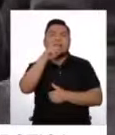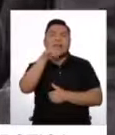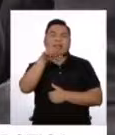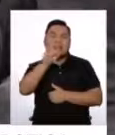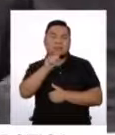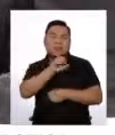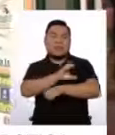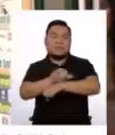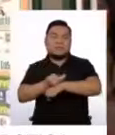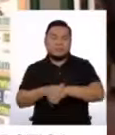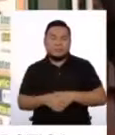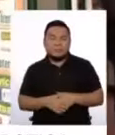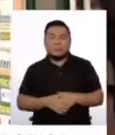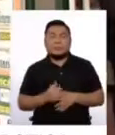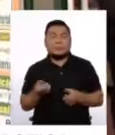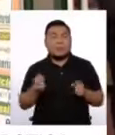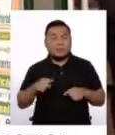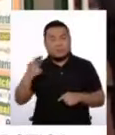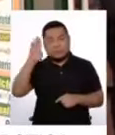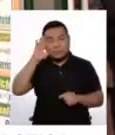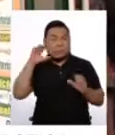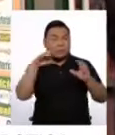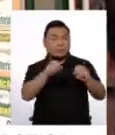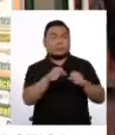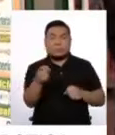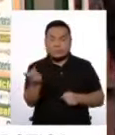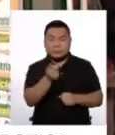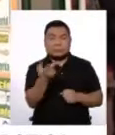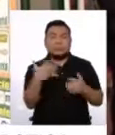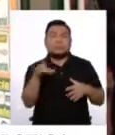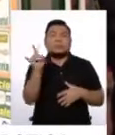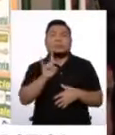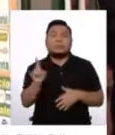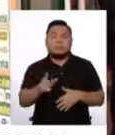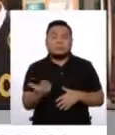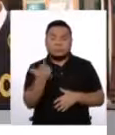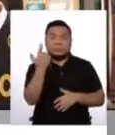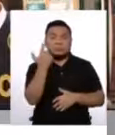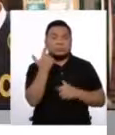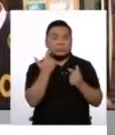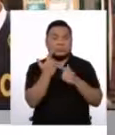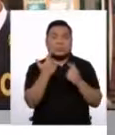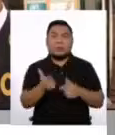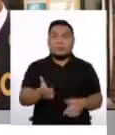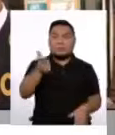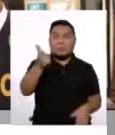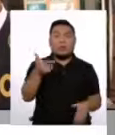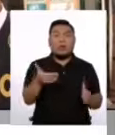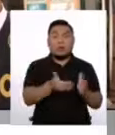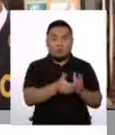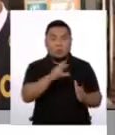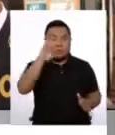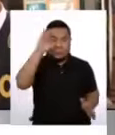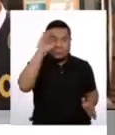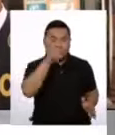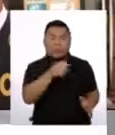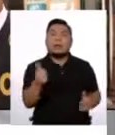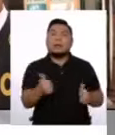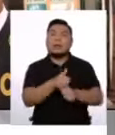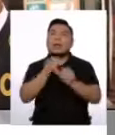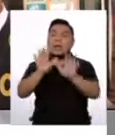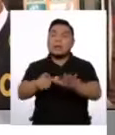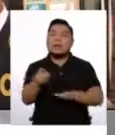Carabahillo. En el momento de la intervención policial, ellos haciendo uso de un arma de fuego, dispararon en contra del personal policial interviniente.